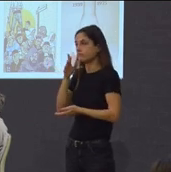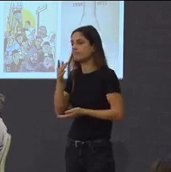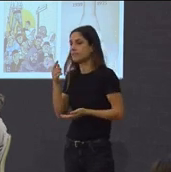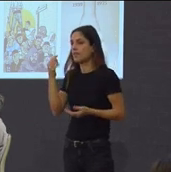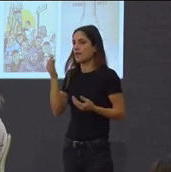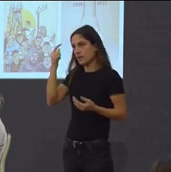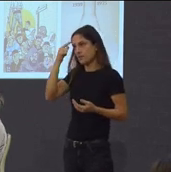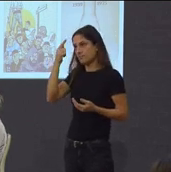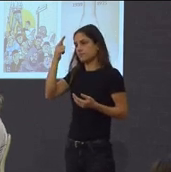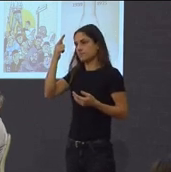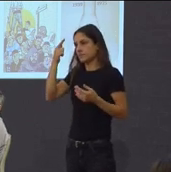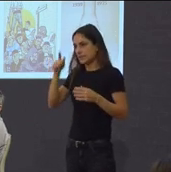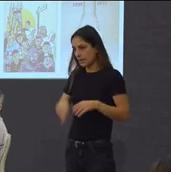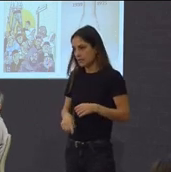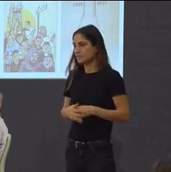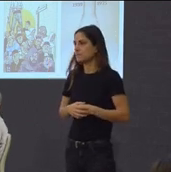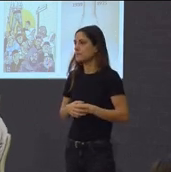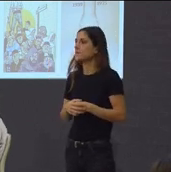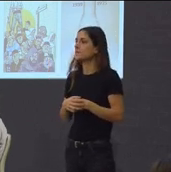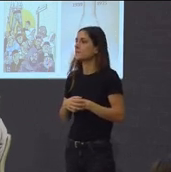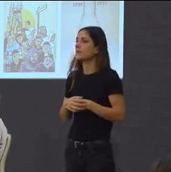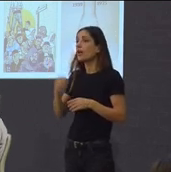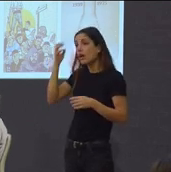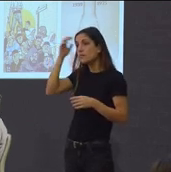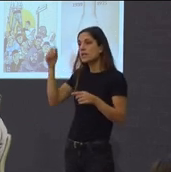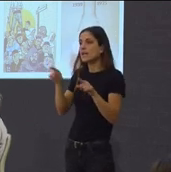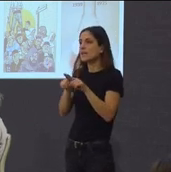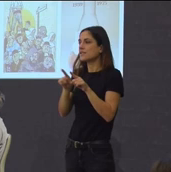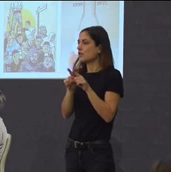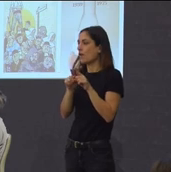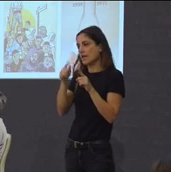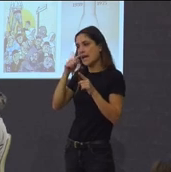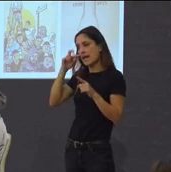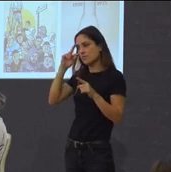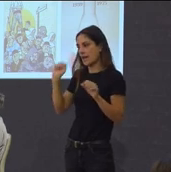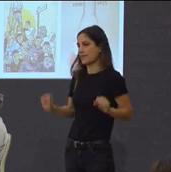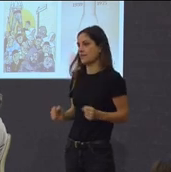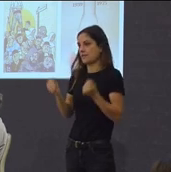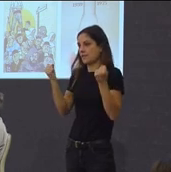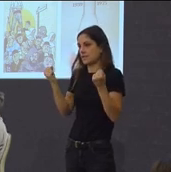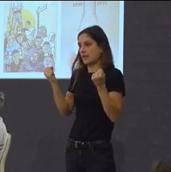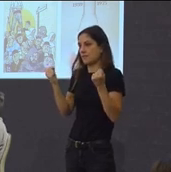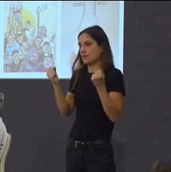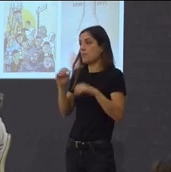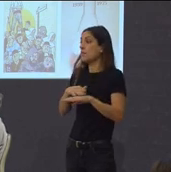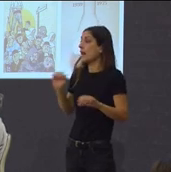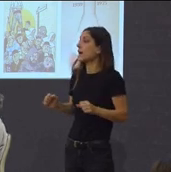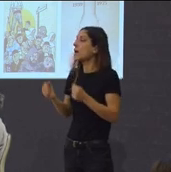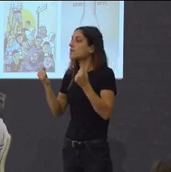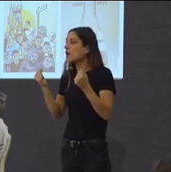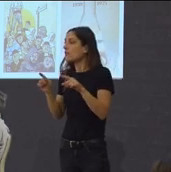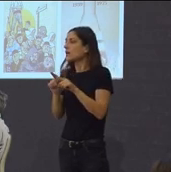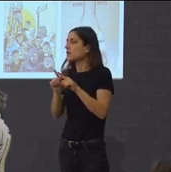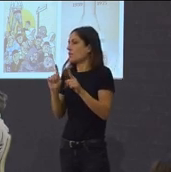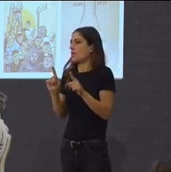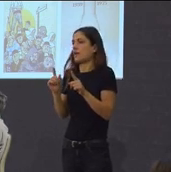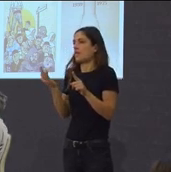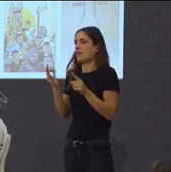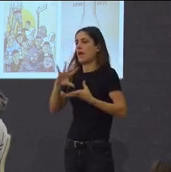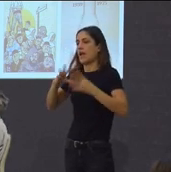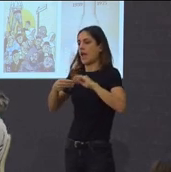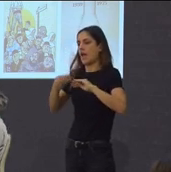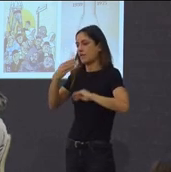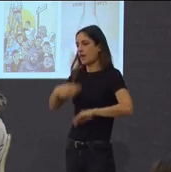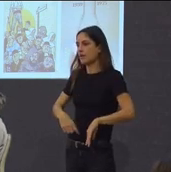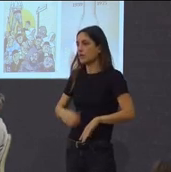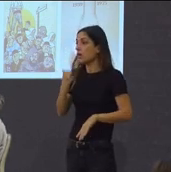Igrexa é unha experta na supervivencia. E para sobrevivir tens que adaptarte, porque os tempos cambian e mudan. Se